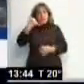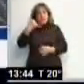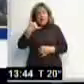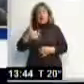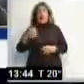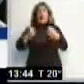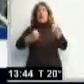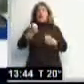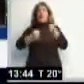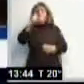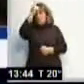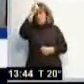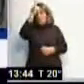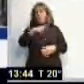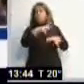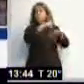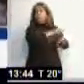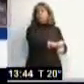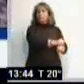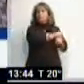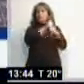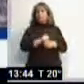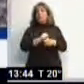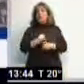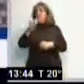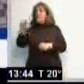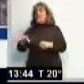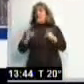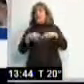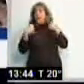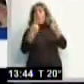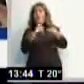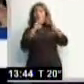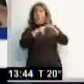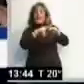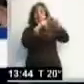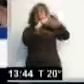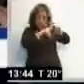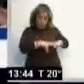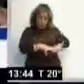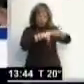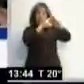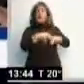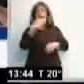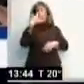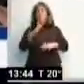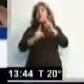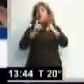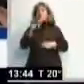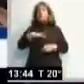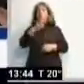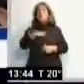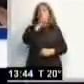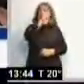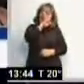enviamos un móvil policial para recoger a esta persona, hacerla examinar con el médico legal y luego alojarla en algunos de estos 2